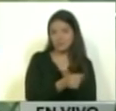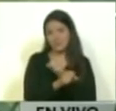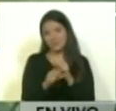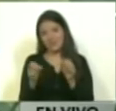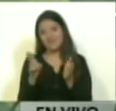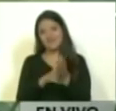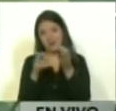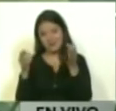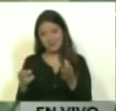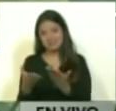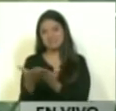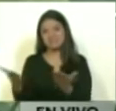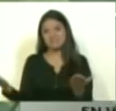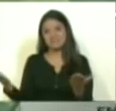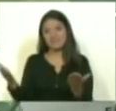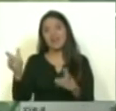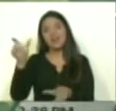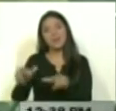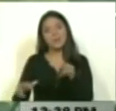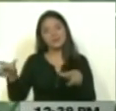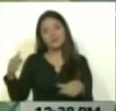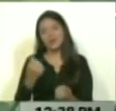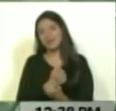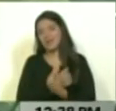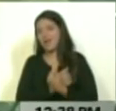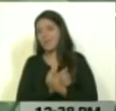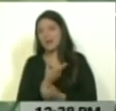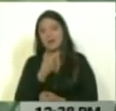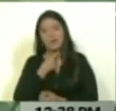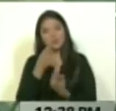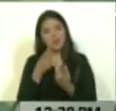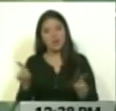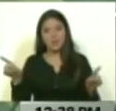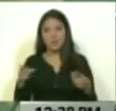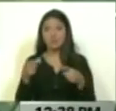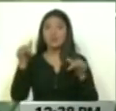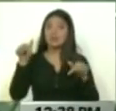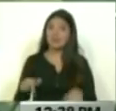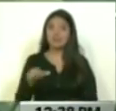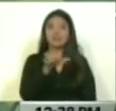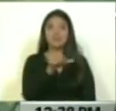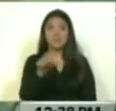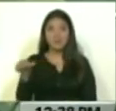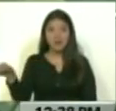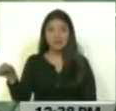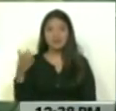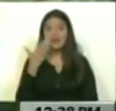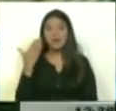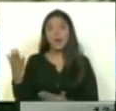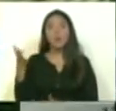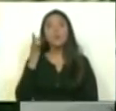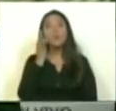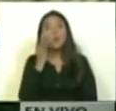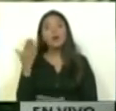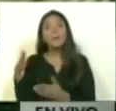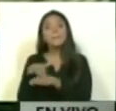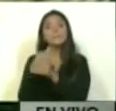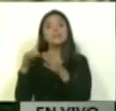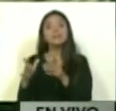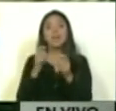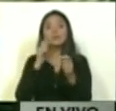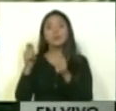verdaderos protagonistas, la gente que ama la música. Y esta semana, aquí está Marlene Contreras,